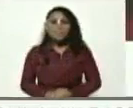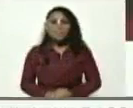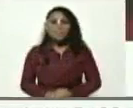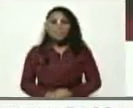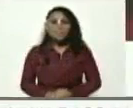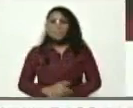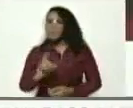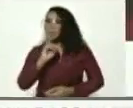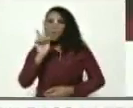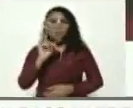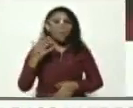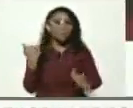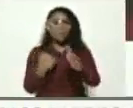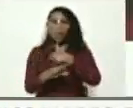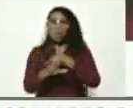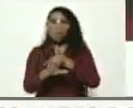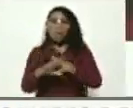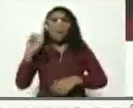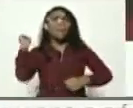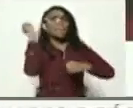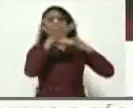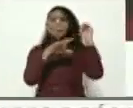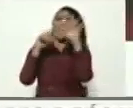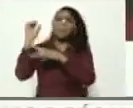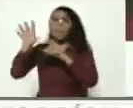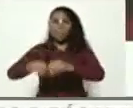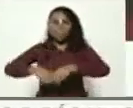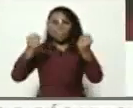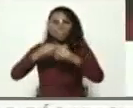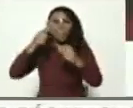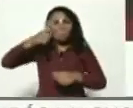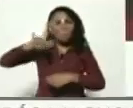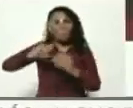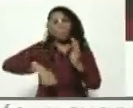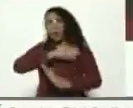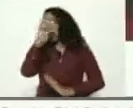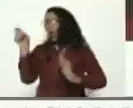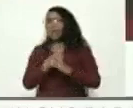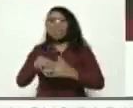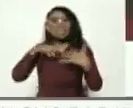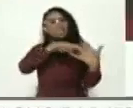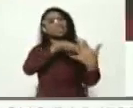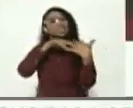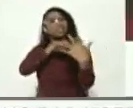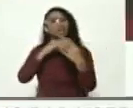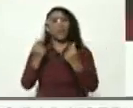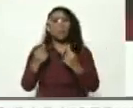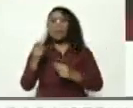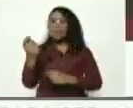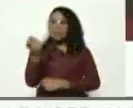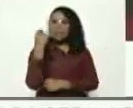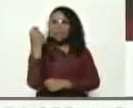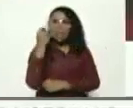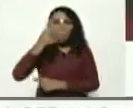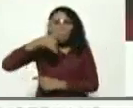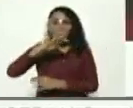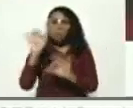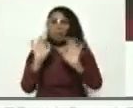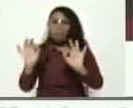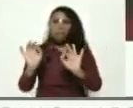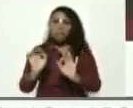No salimos a lanzar bombas, a destruir pueblos enteros, a hacerle guerra económica a ningún pueblo,